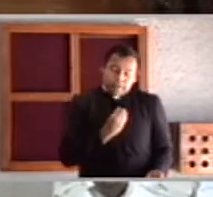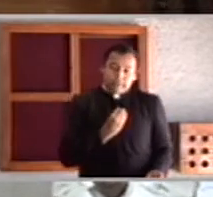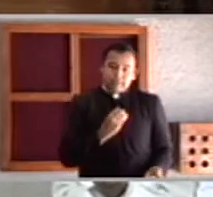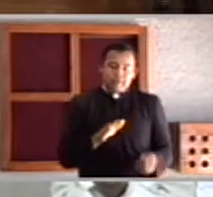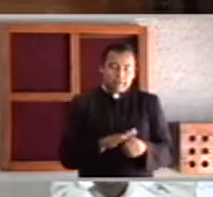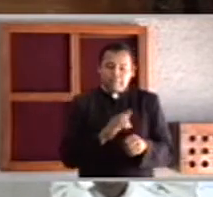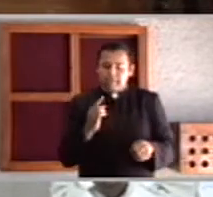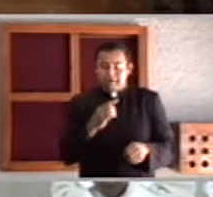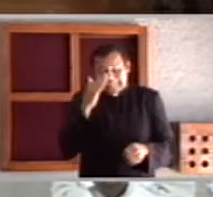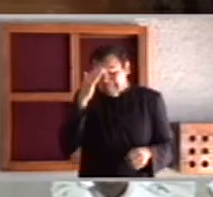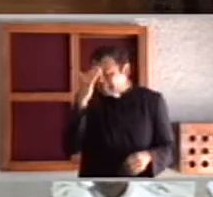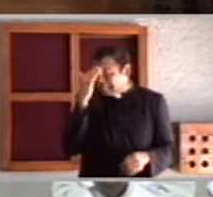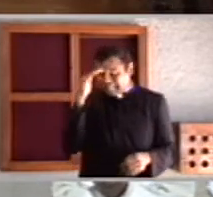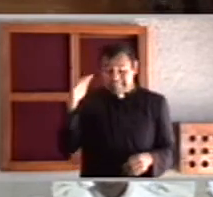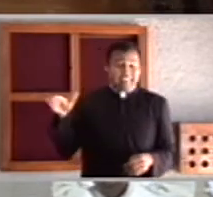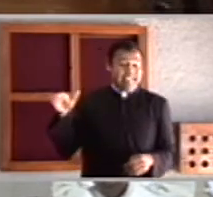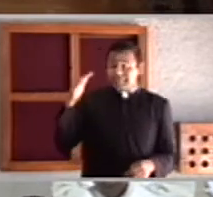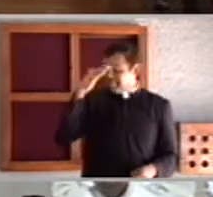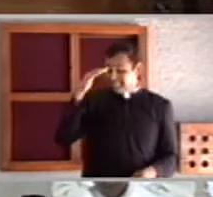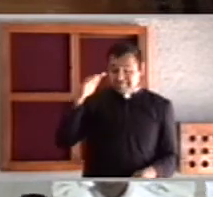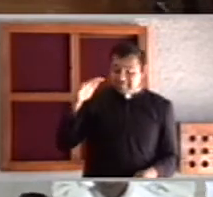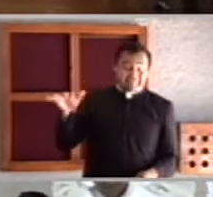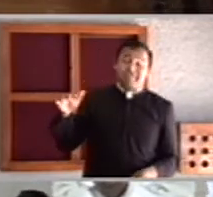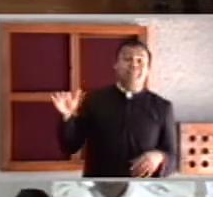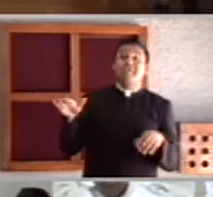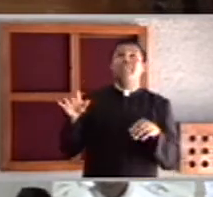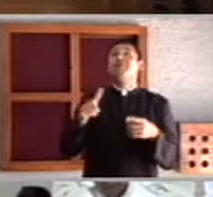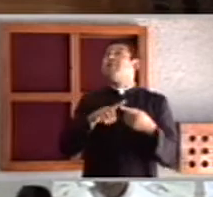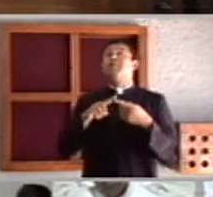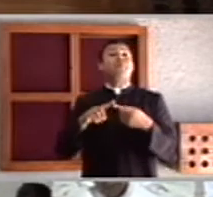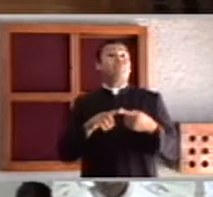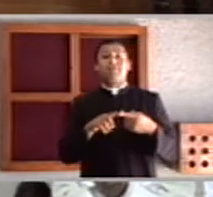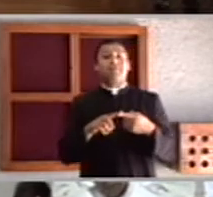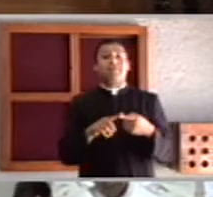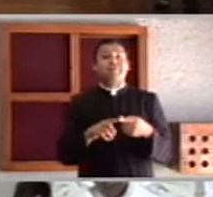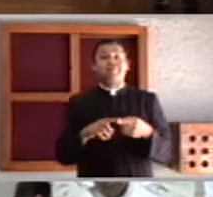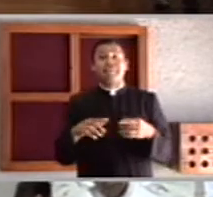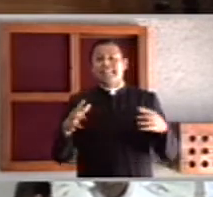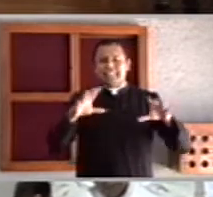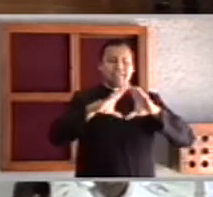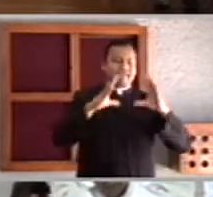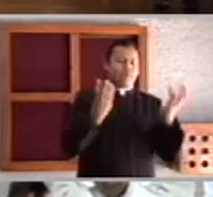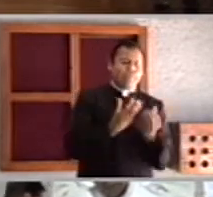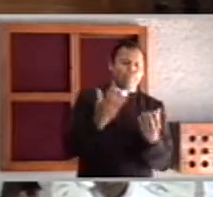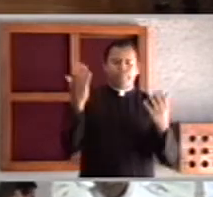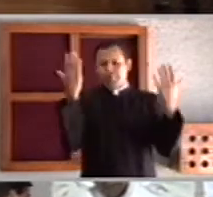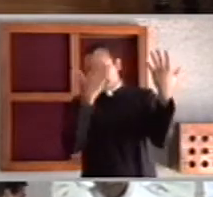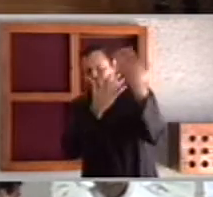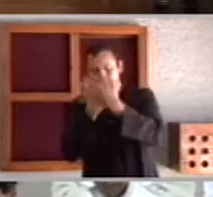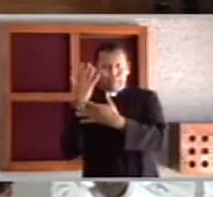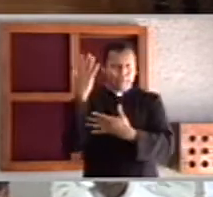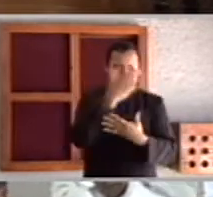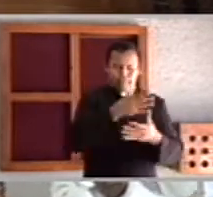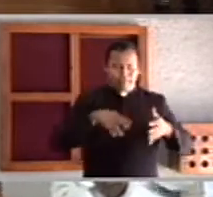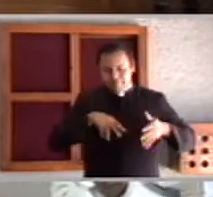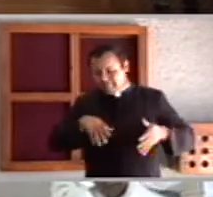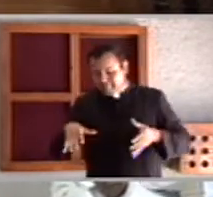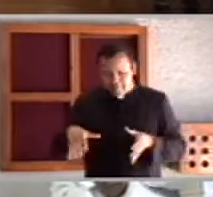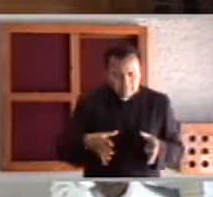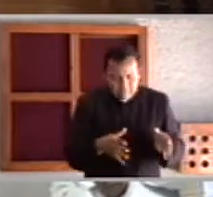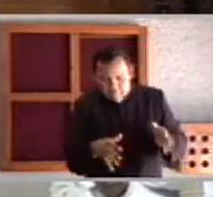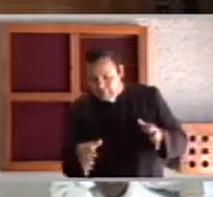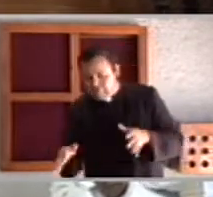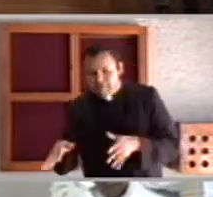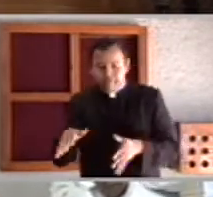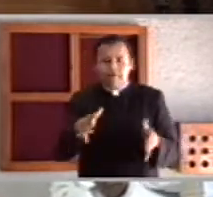va, porque no tiene parámetros ni brújula para seguir un rumbo.